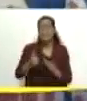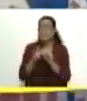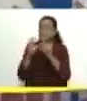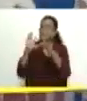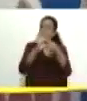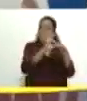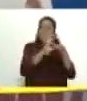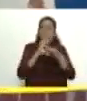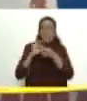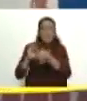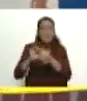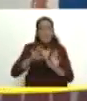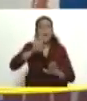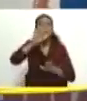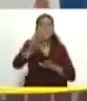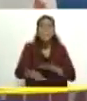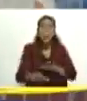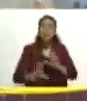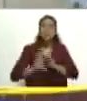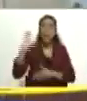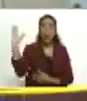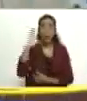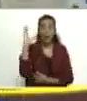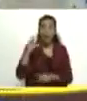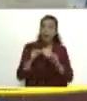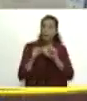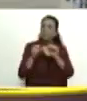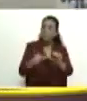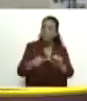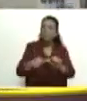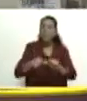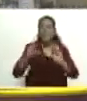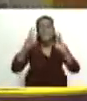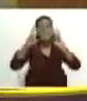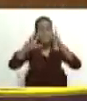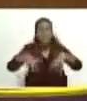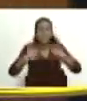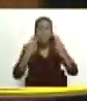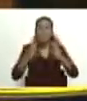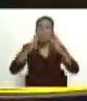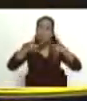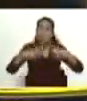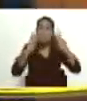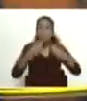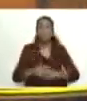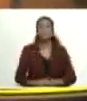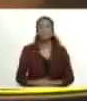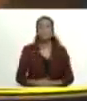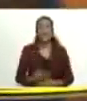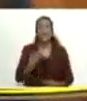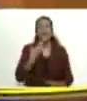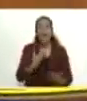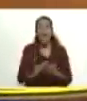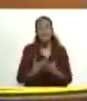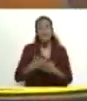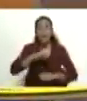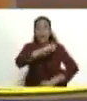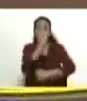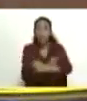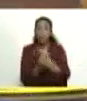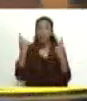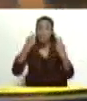unidos para dar un paso adelante, y Caracas siempre consecuente e innovando. Así es. Gracias al poder popular, también hay que